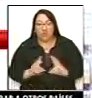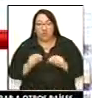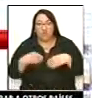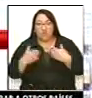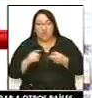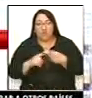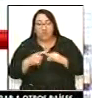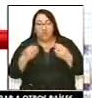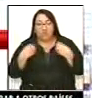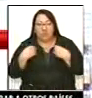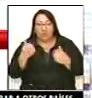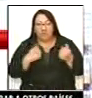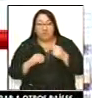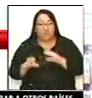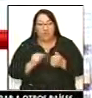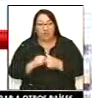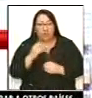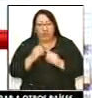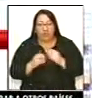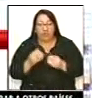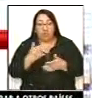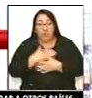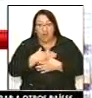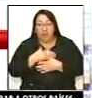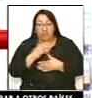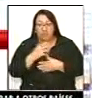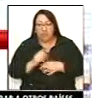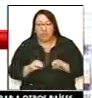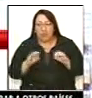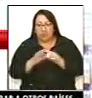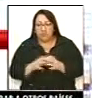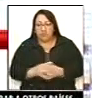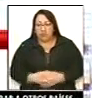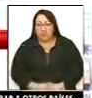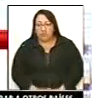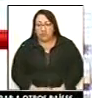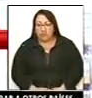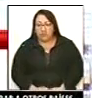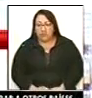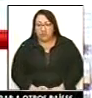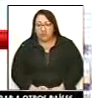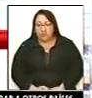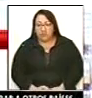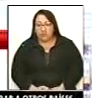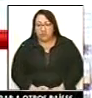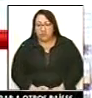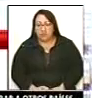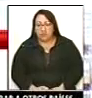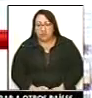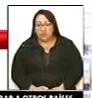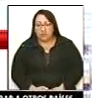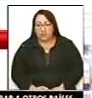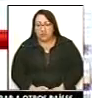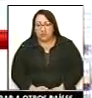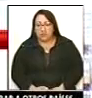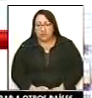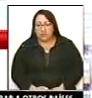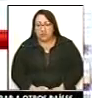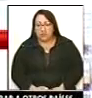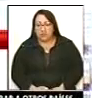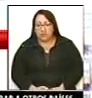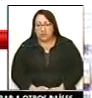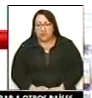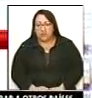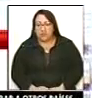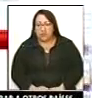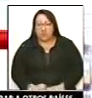administrativa, pensar que se va a hacer la reforma. A mí me parece que el espacio es el Consejo, que es presidido por el